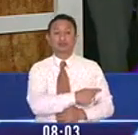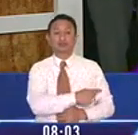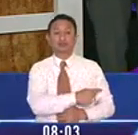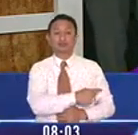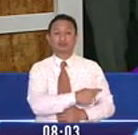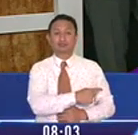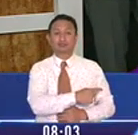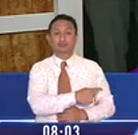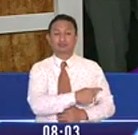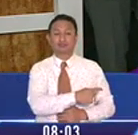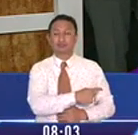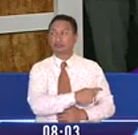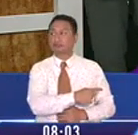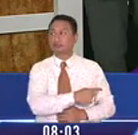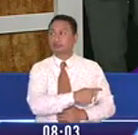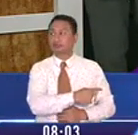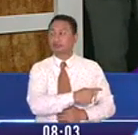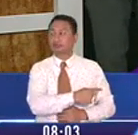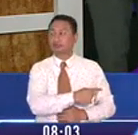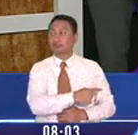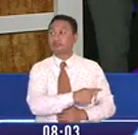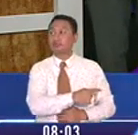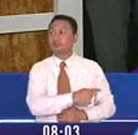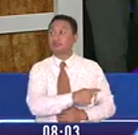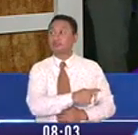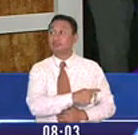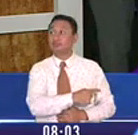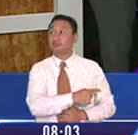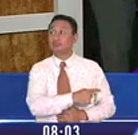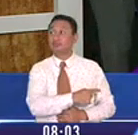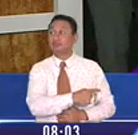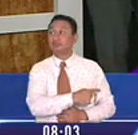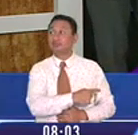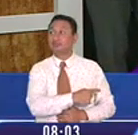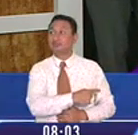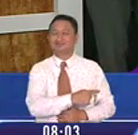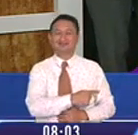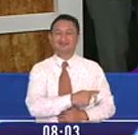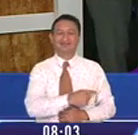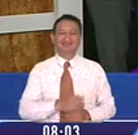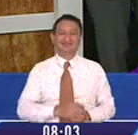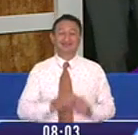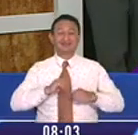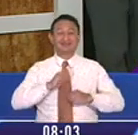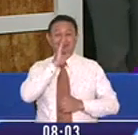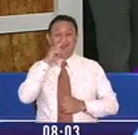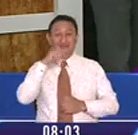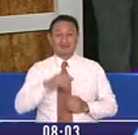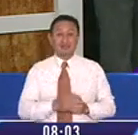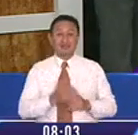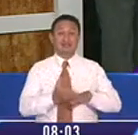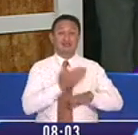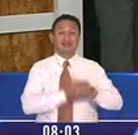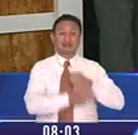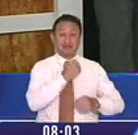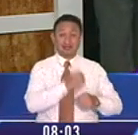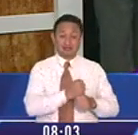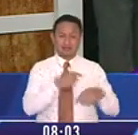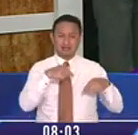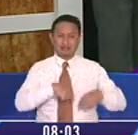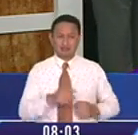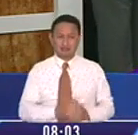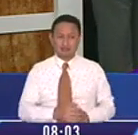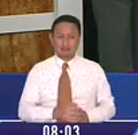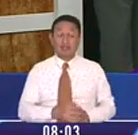598-518-4393, ese número recomendado, es de Acción Eficiente, trabajamos por usted, siempre lo decimos desde hace muchos años, pero es